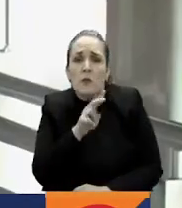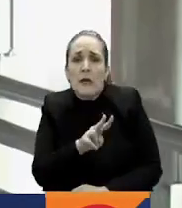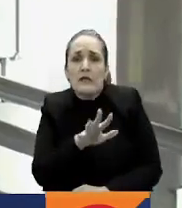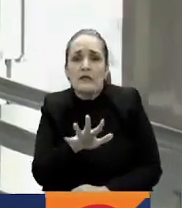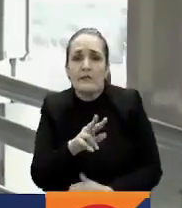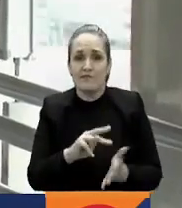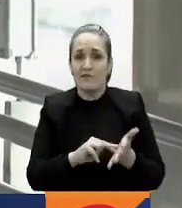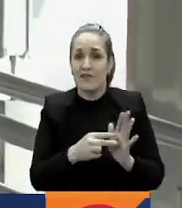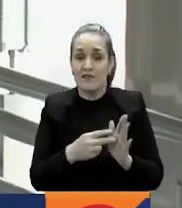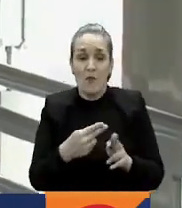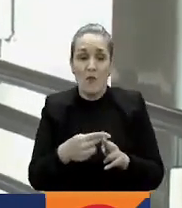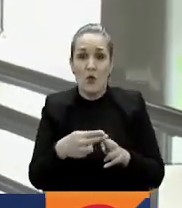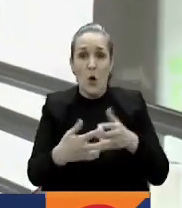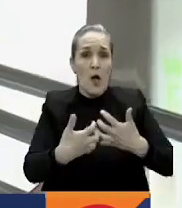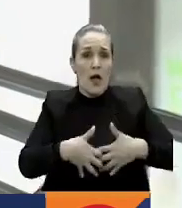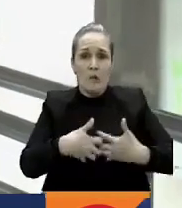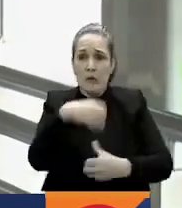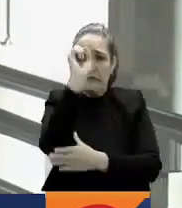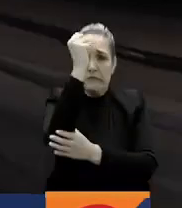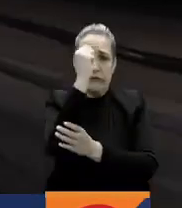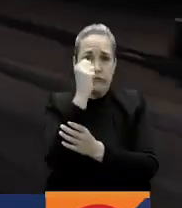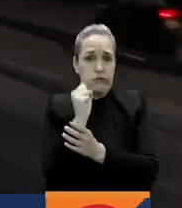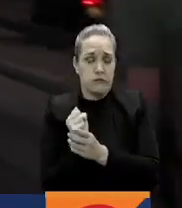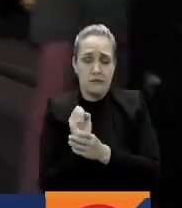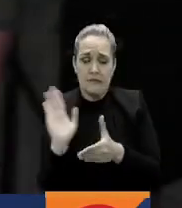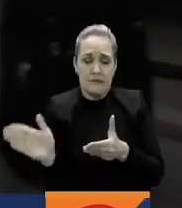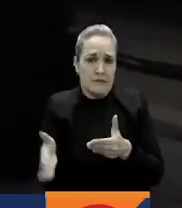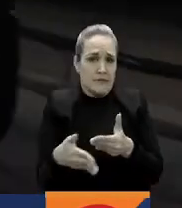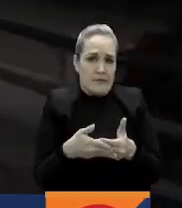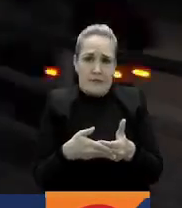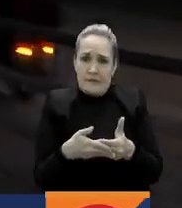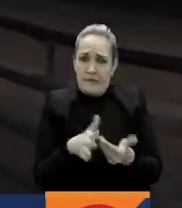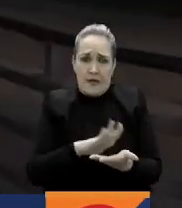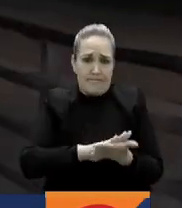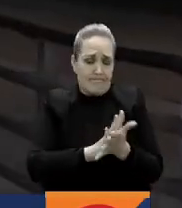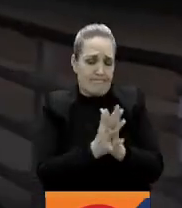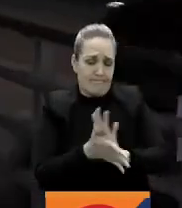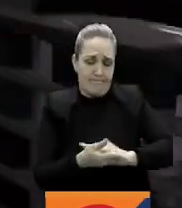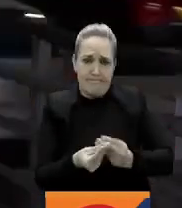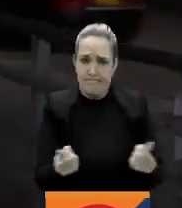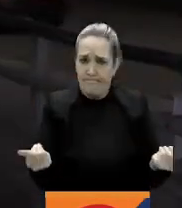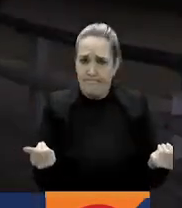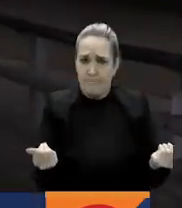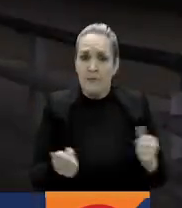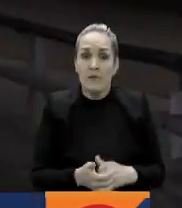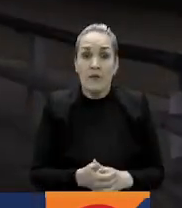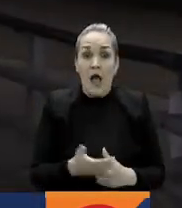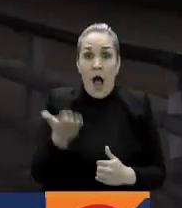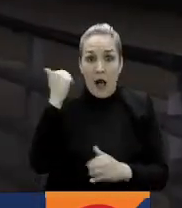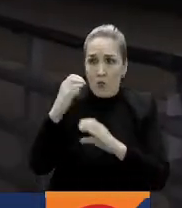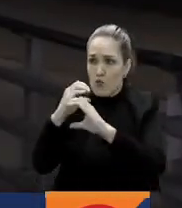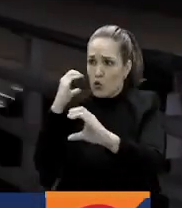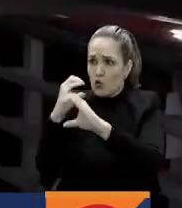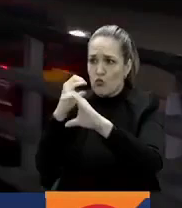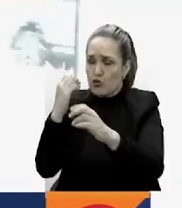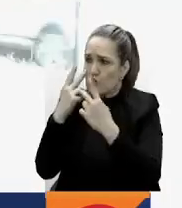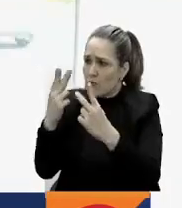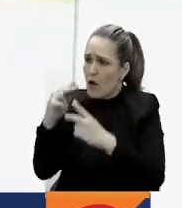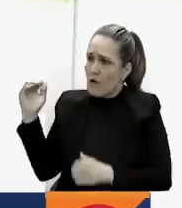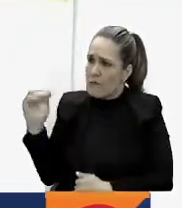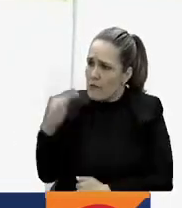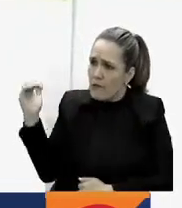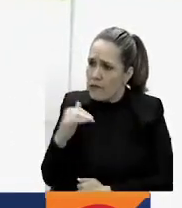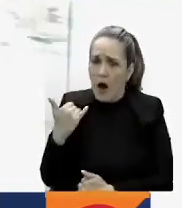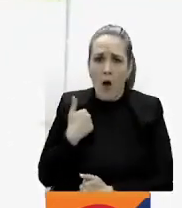liquidación al sistema masivo de transporte de Bucaramanga. Habían como más buses, era como más fácil.